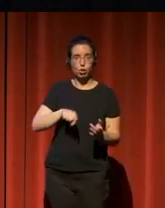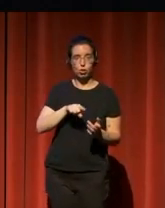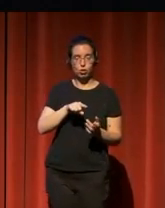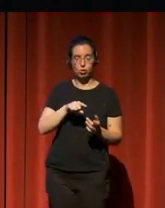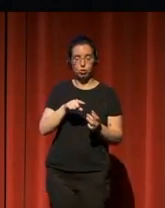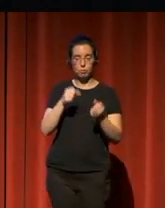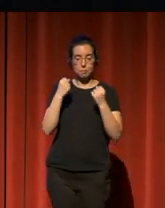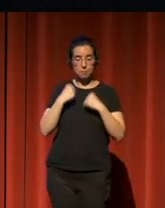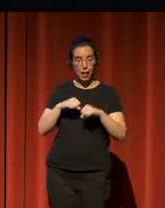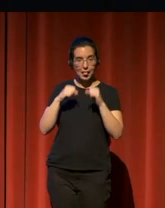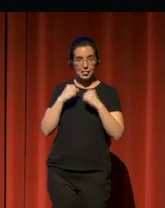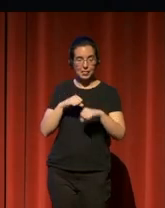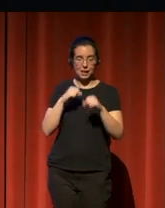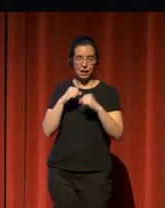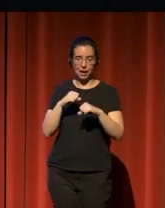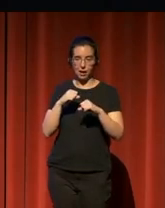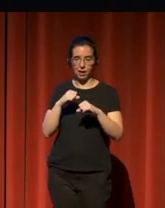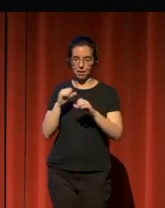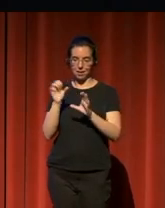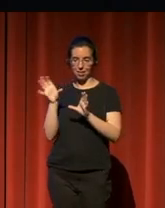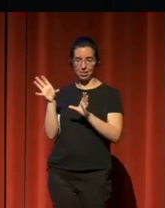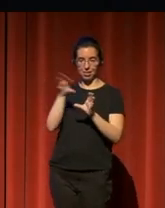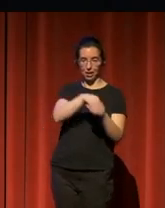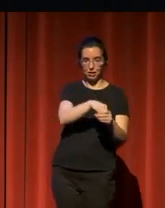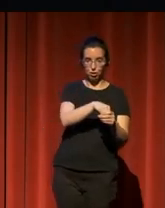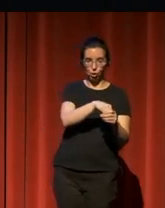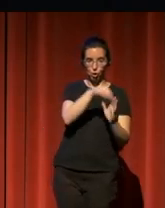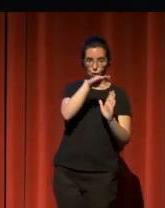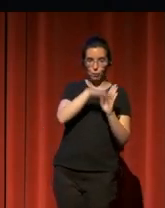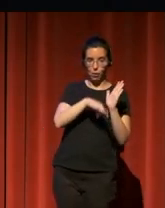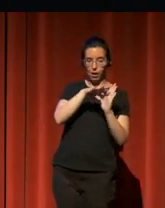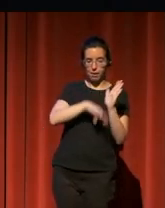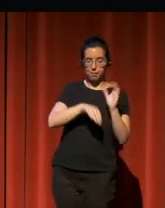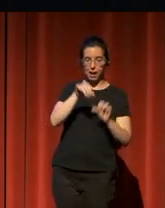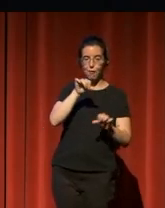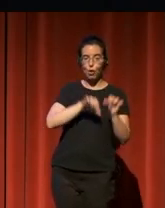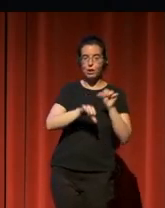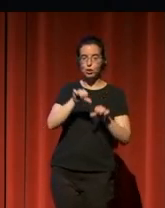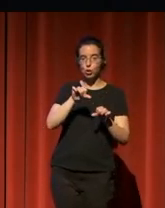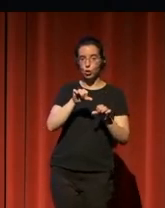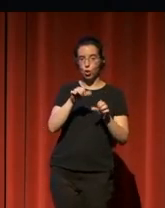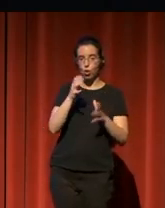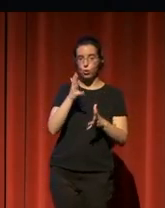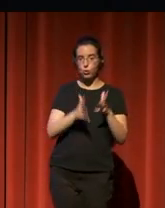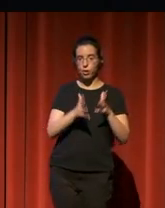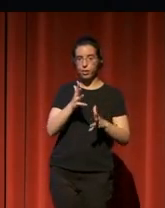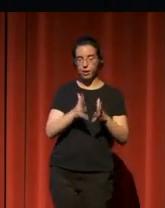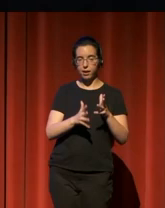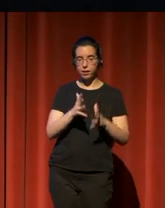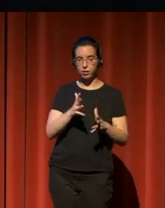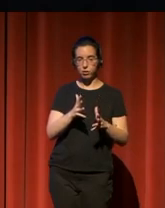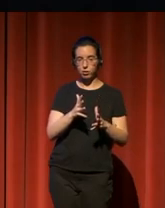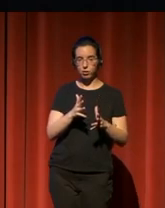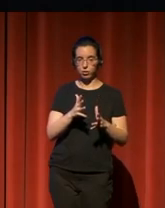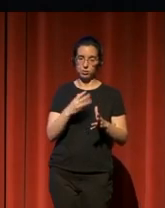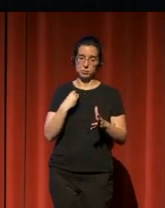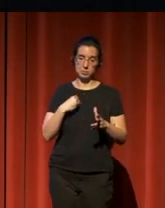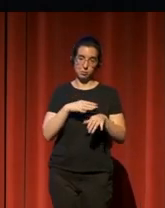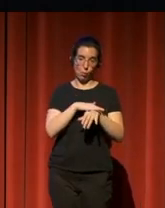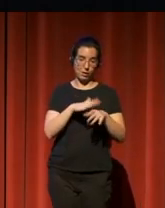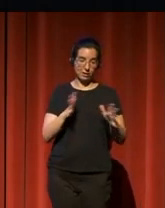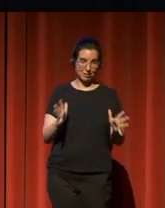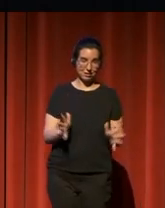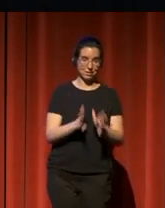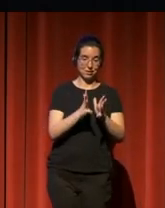de esta práctica estar dentro del programa de Laboratorios ciudadanos del del que se mueve desde el Ministerio